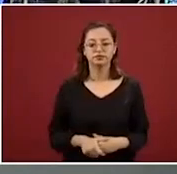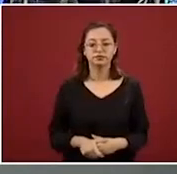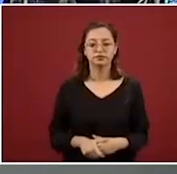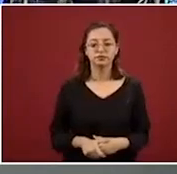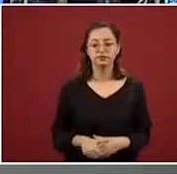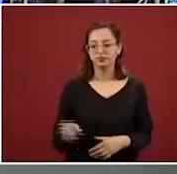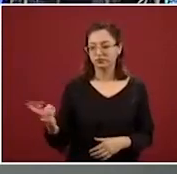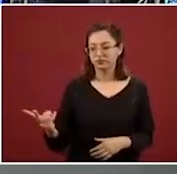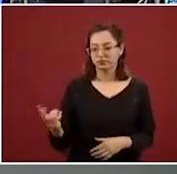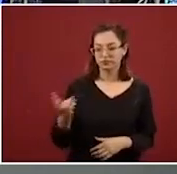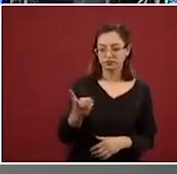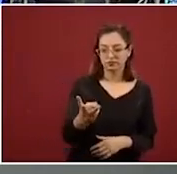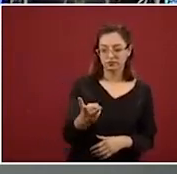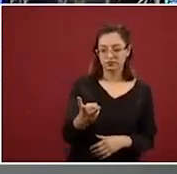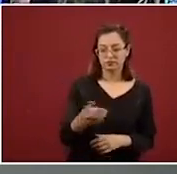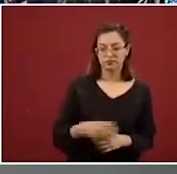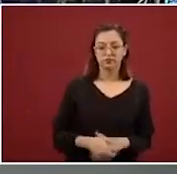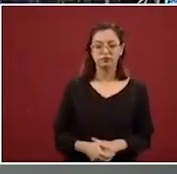Dos y tres.